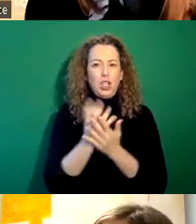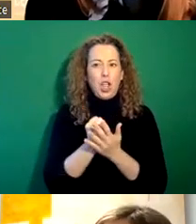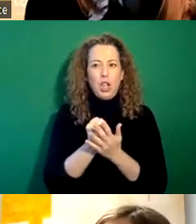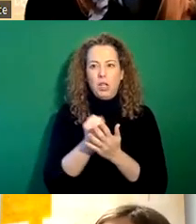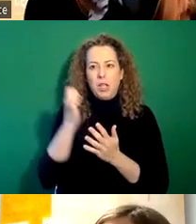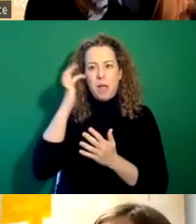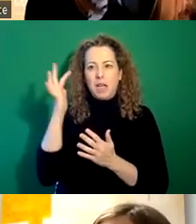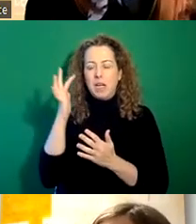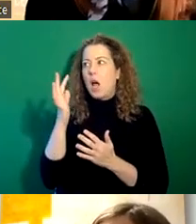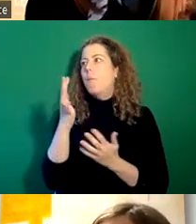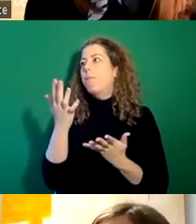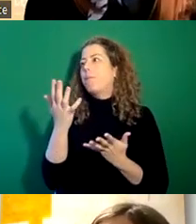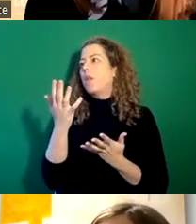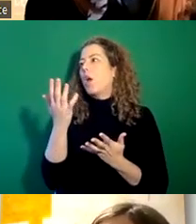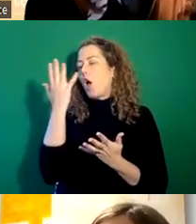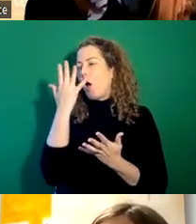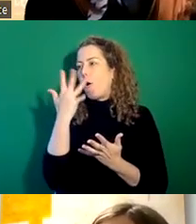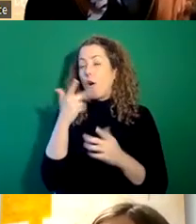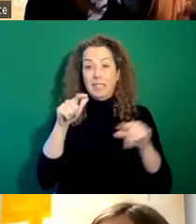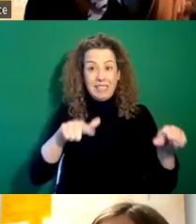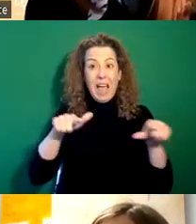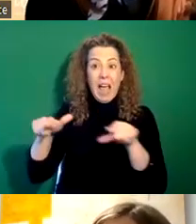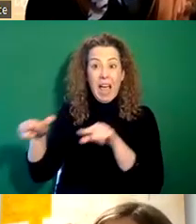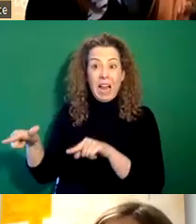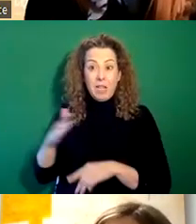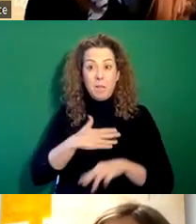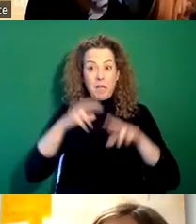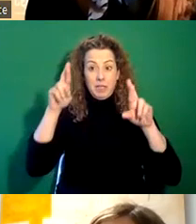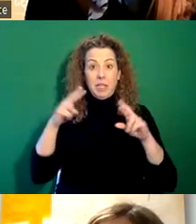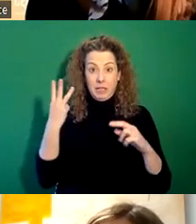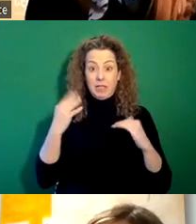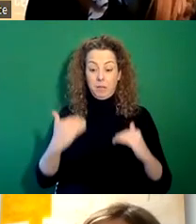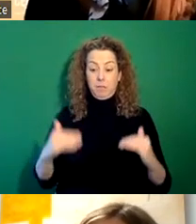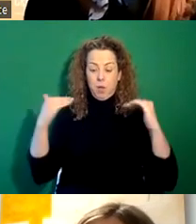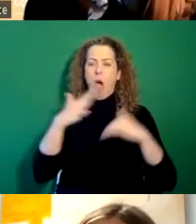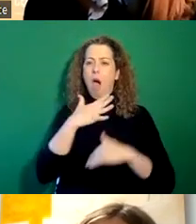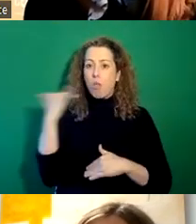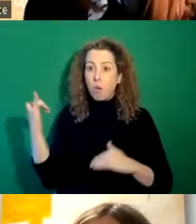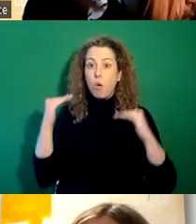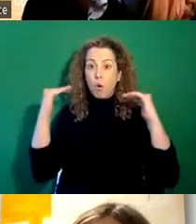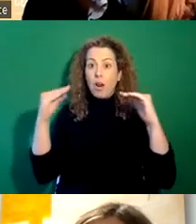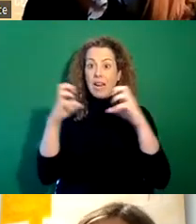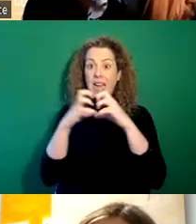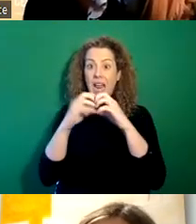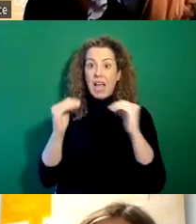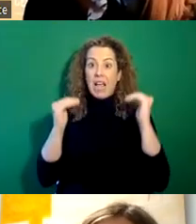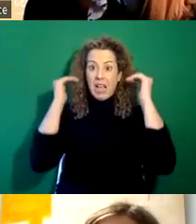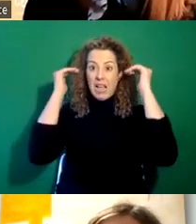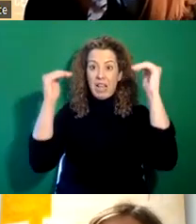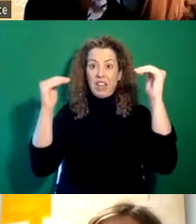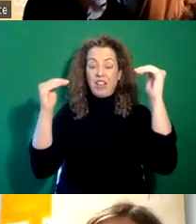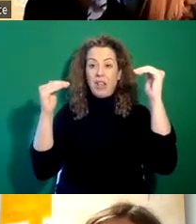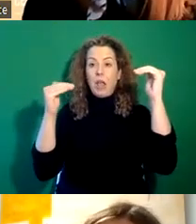imaginados así como muy en las salas. Mi residencia, las 3 plantas, una es en azul, otra en naranja y otra como en